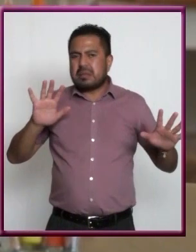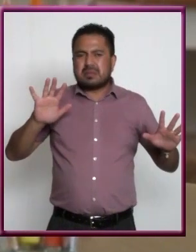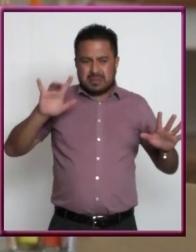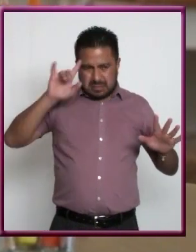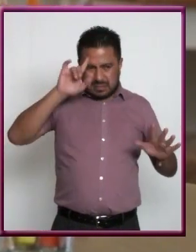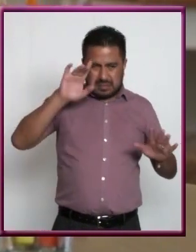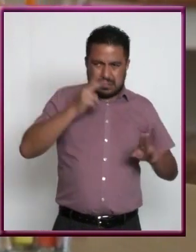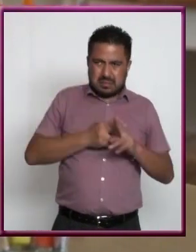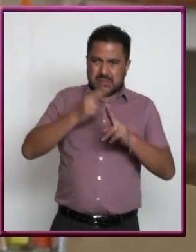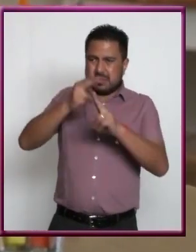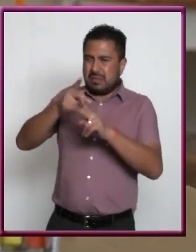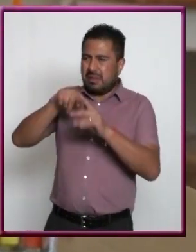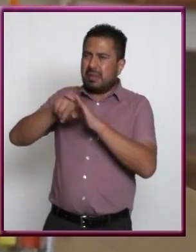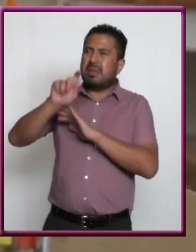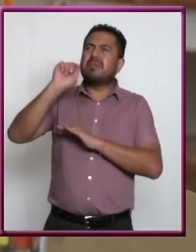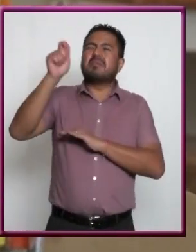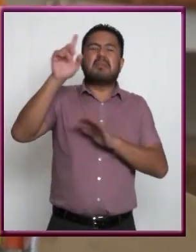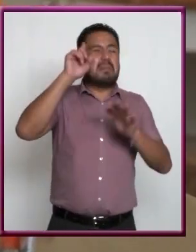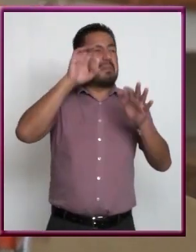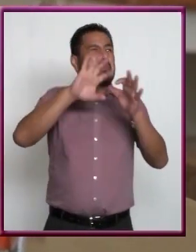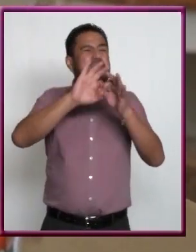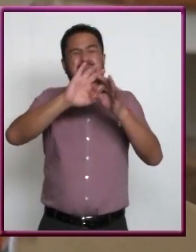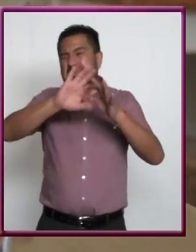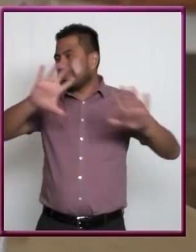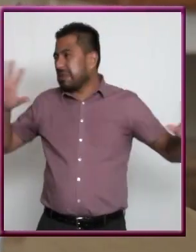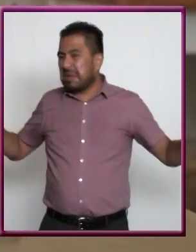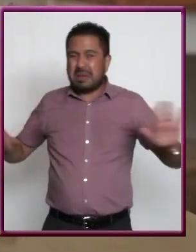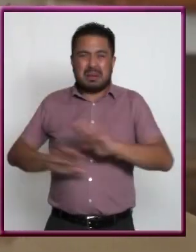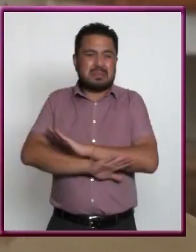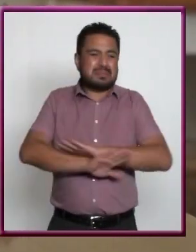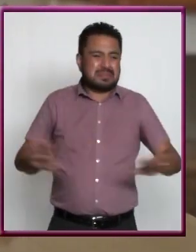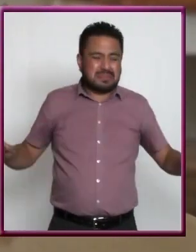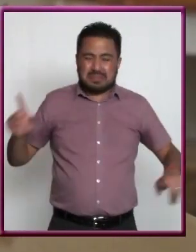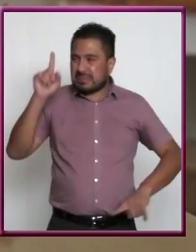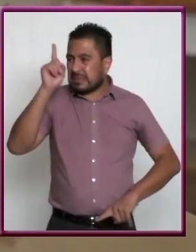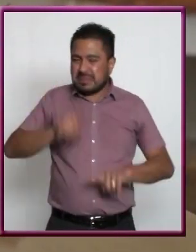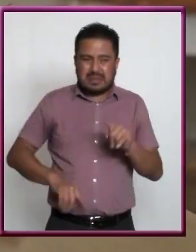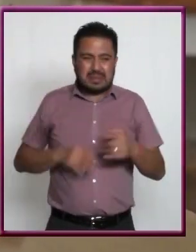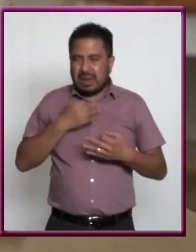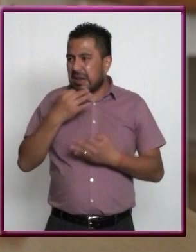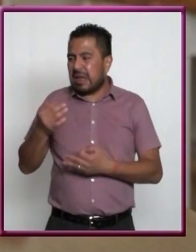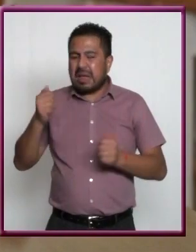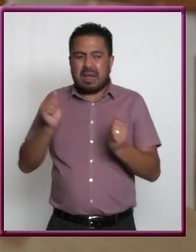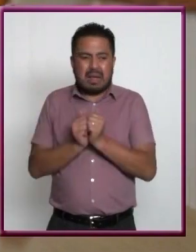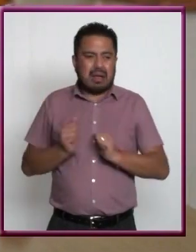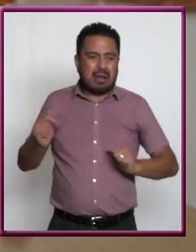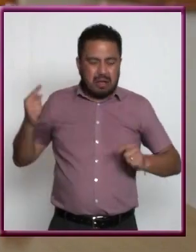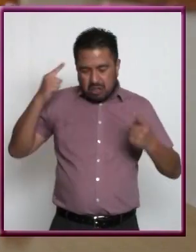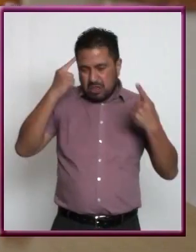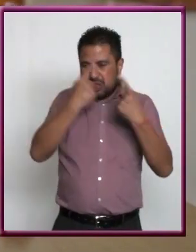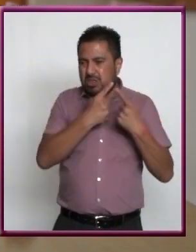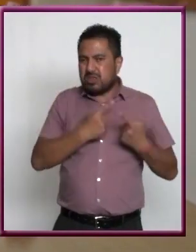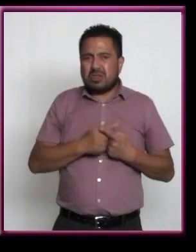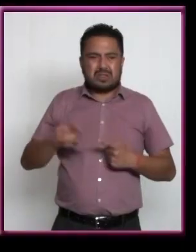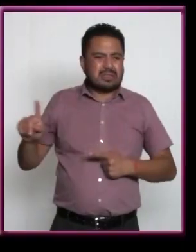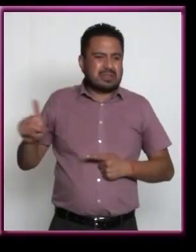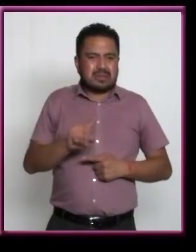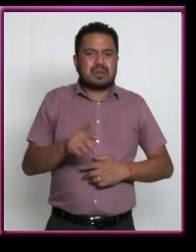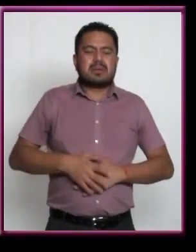Se va hasta el infinito y más allá. Inevitable caer en la distracción. ¡Qué